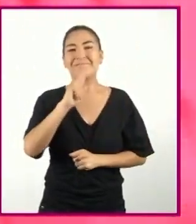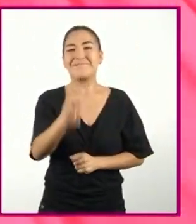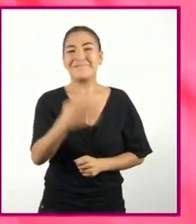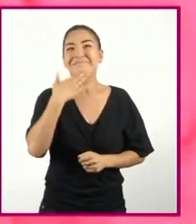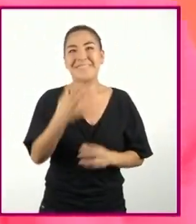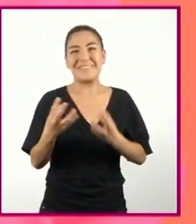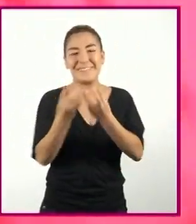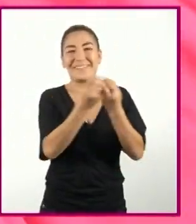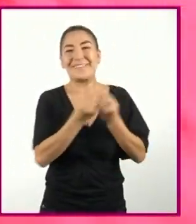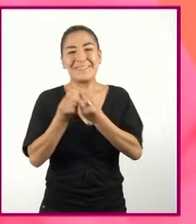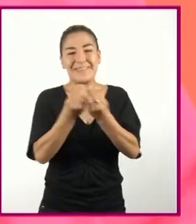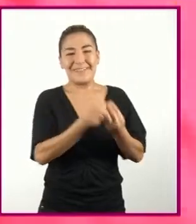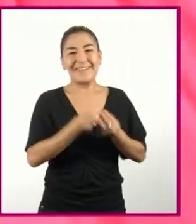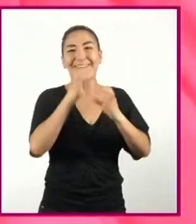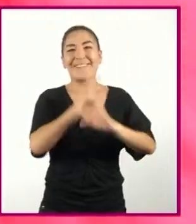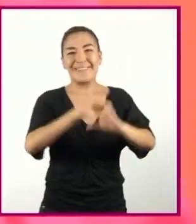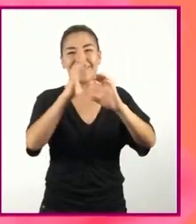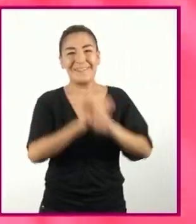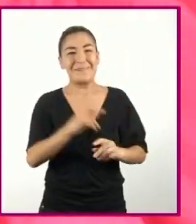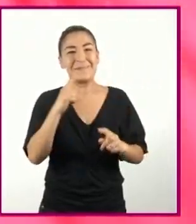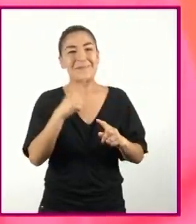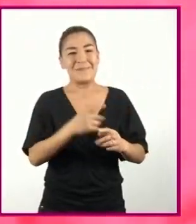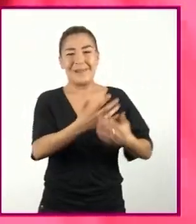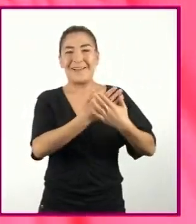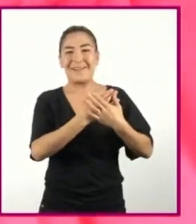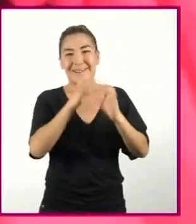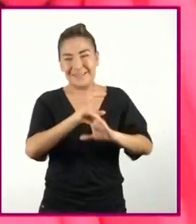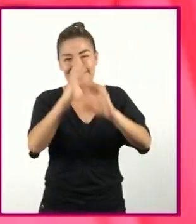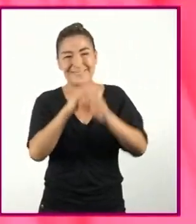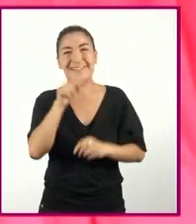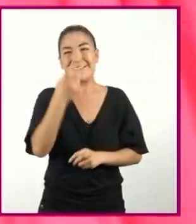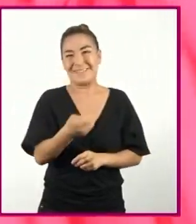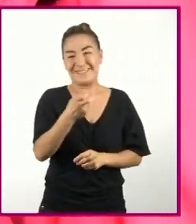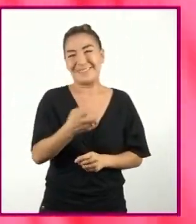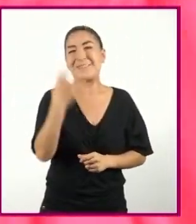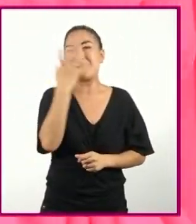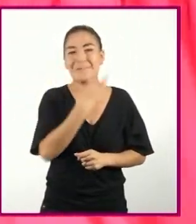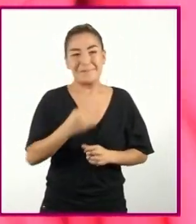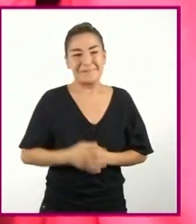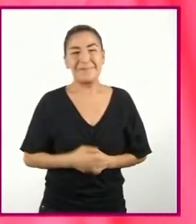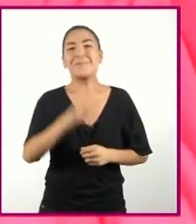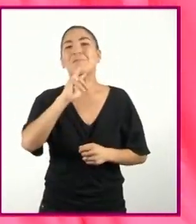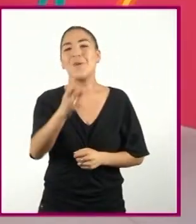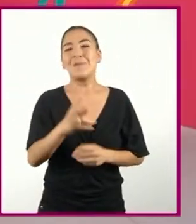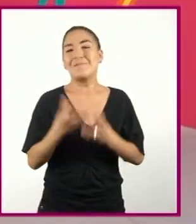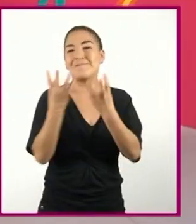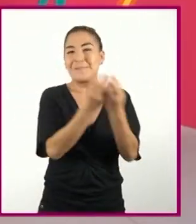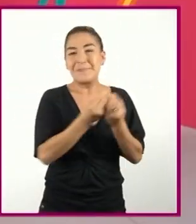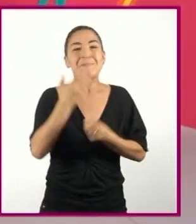bien unidas, cantando esta canción. Las